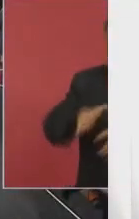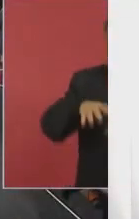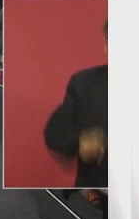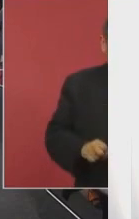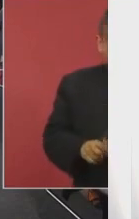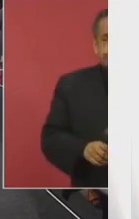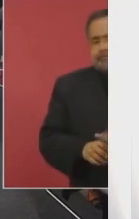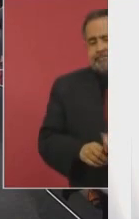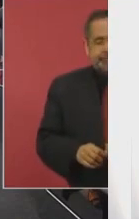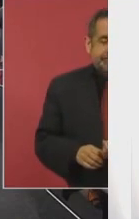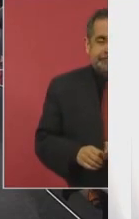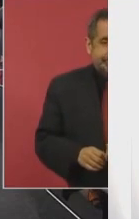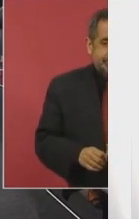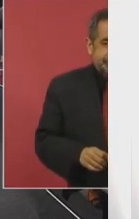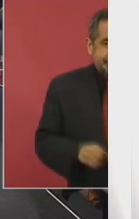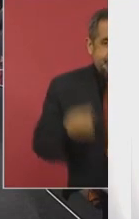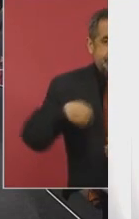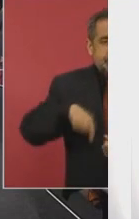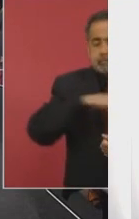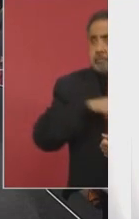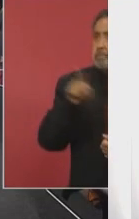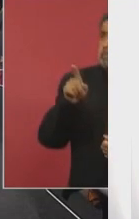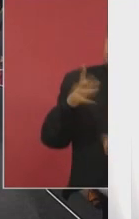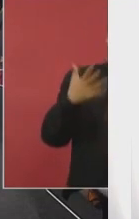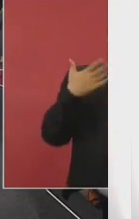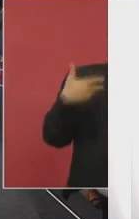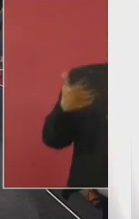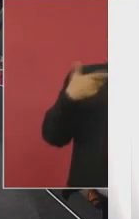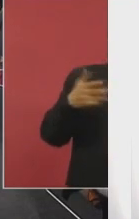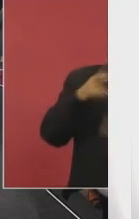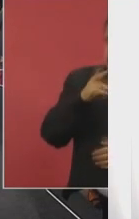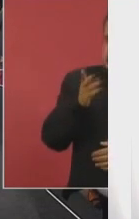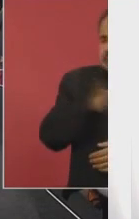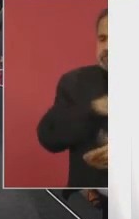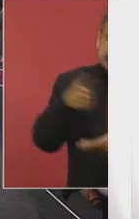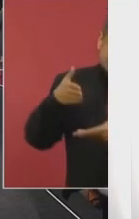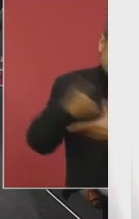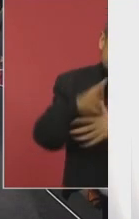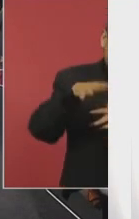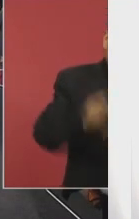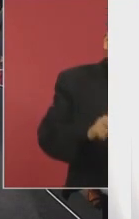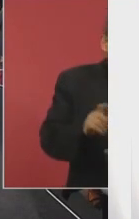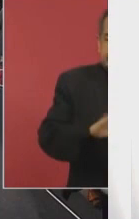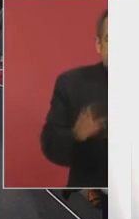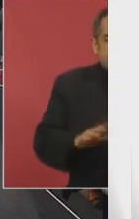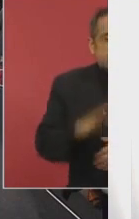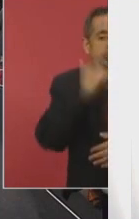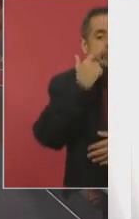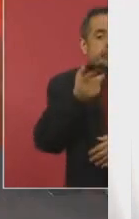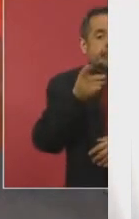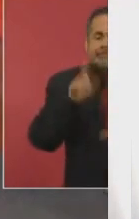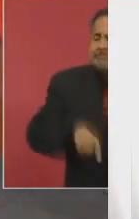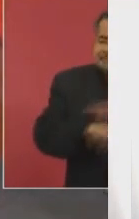no podemos estar a favor de las invasiones queremos que eso desaparezca